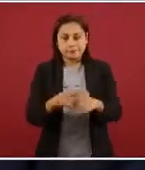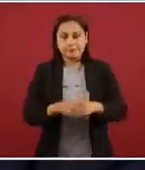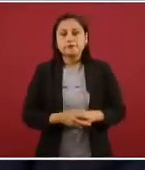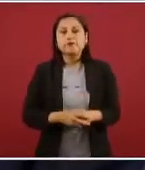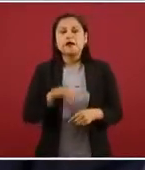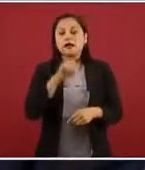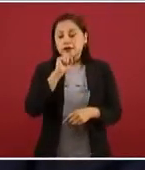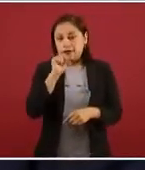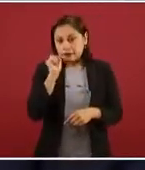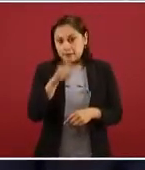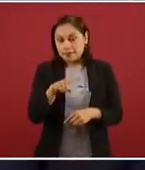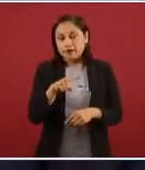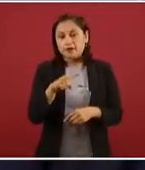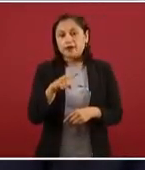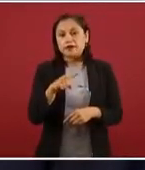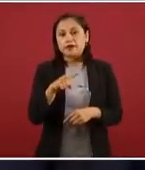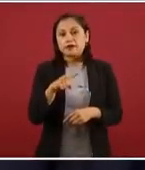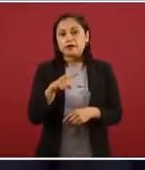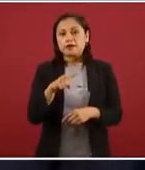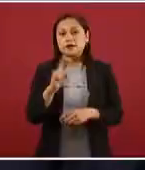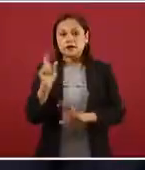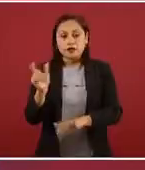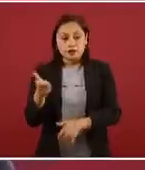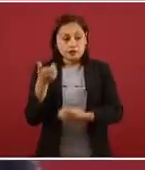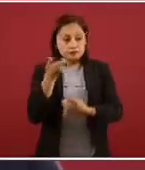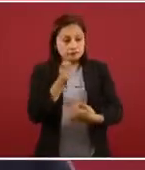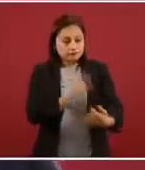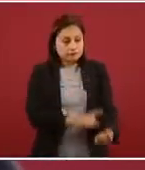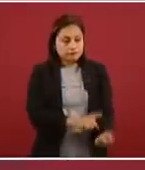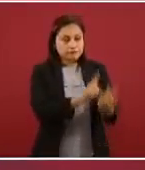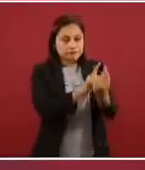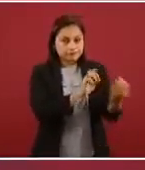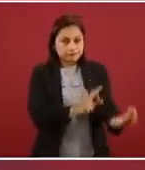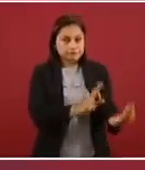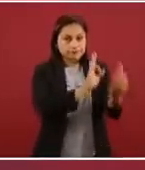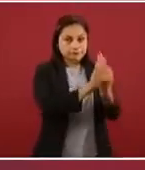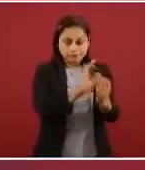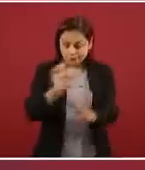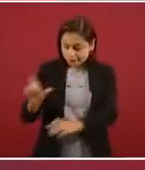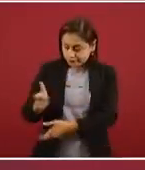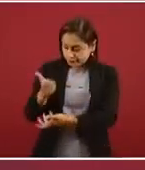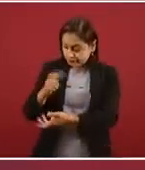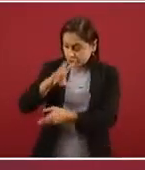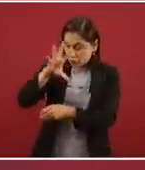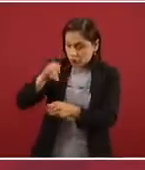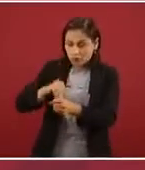entregando los apoyos o vigilando que se entreguen completos los apoyos,